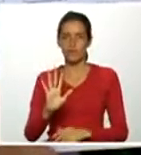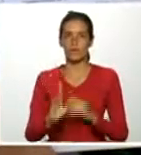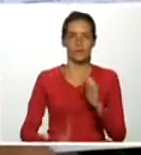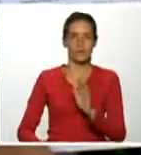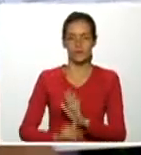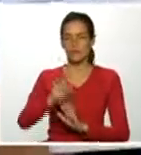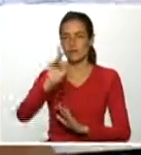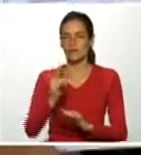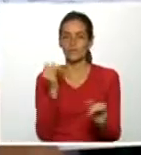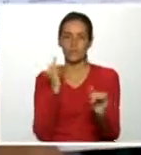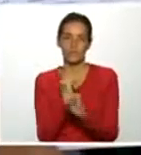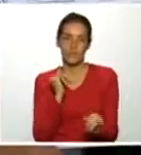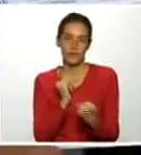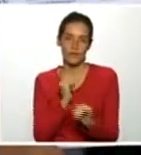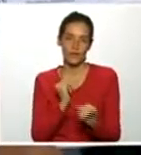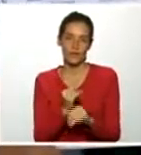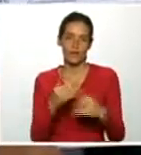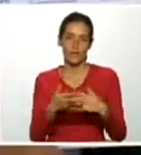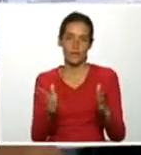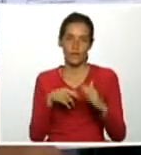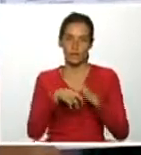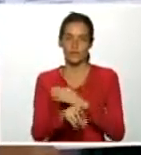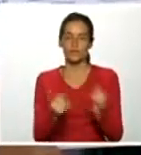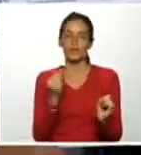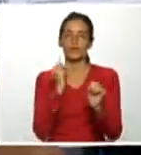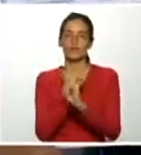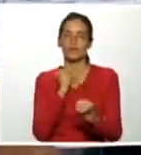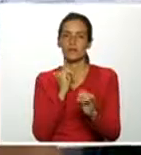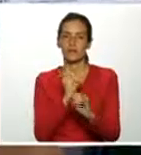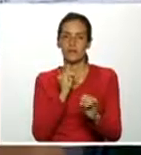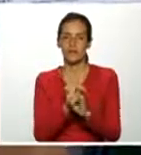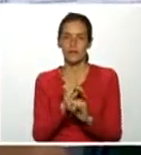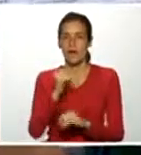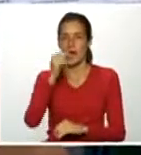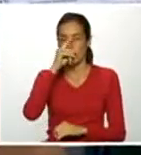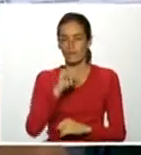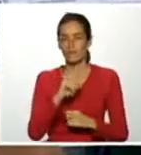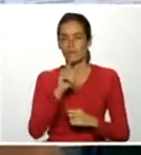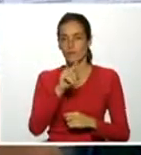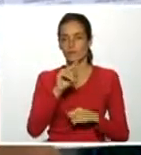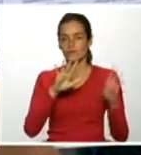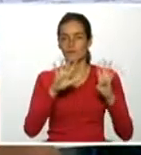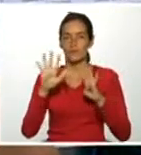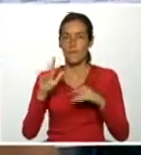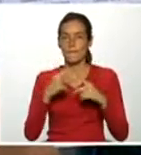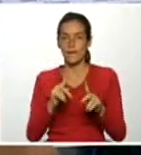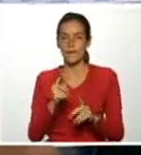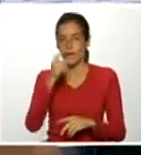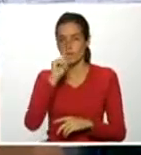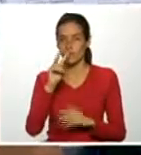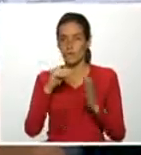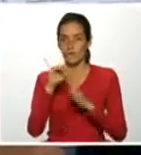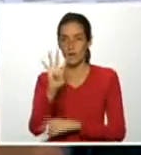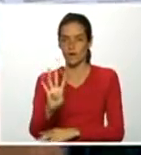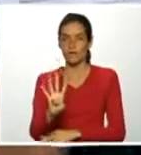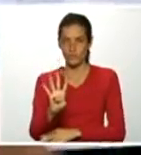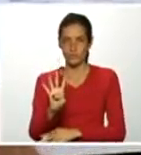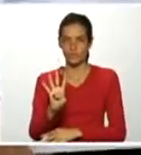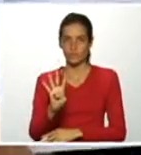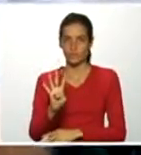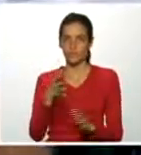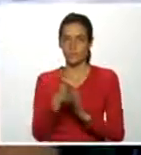desarrollo de Internet, ¿no? Por su público acceso a Internet, porque fue ya para el año 1999. Pero para el año 2004,